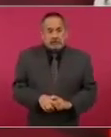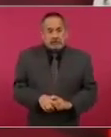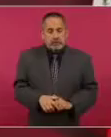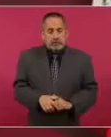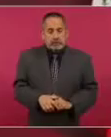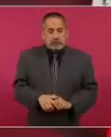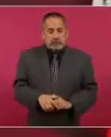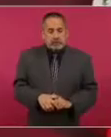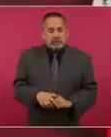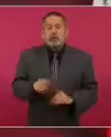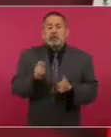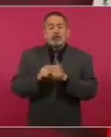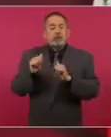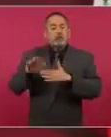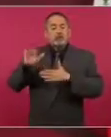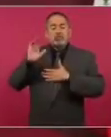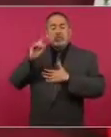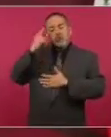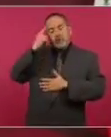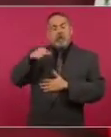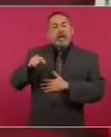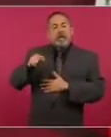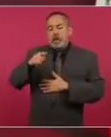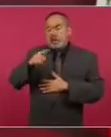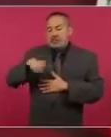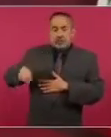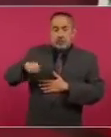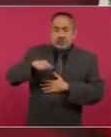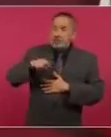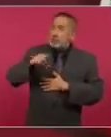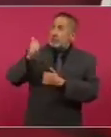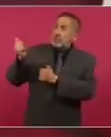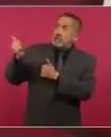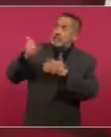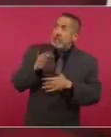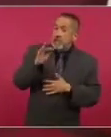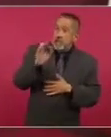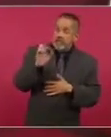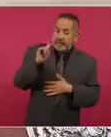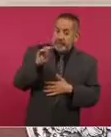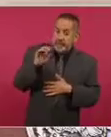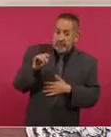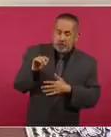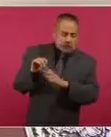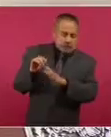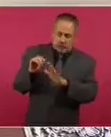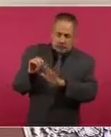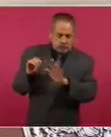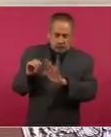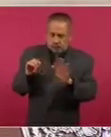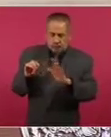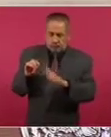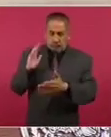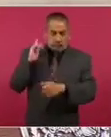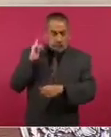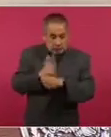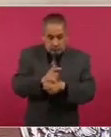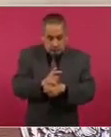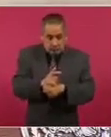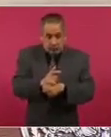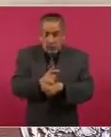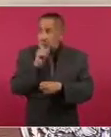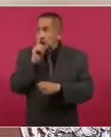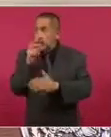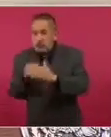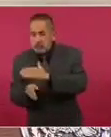con el compromiso de que todo lo que entre de manera ilegal y por